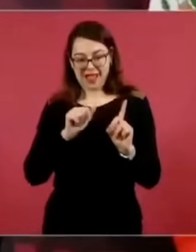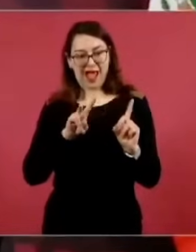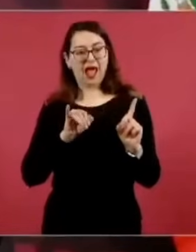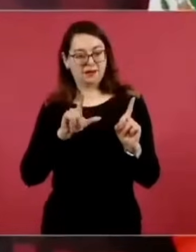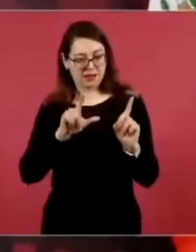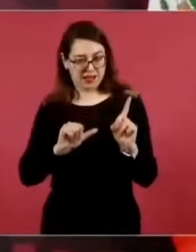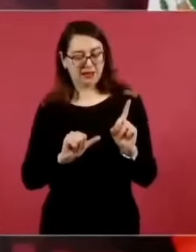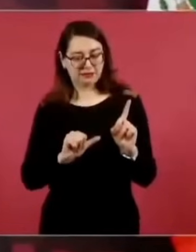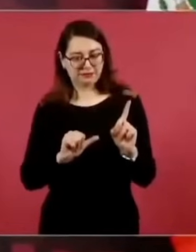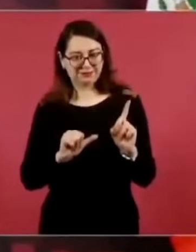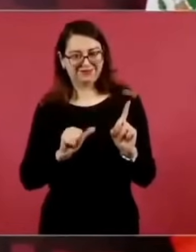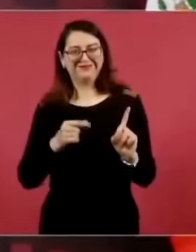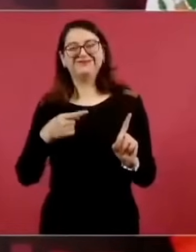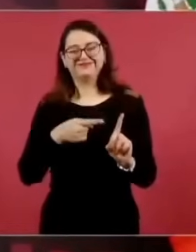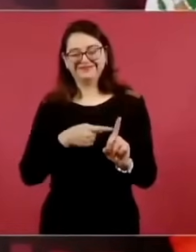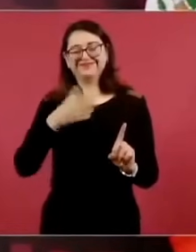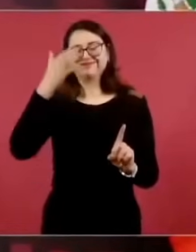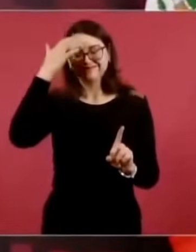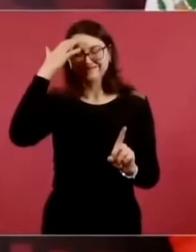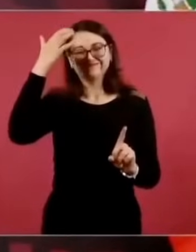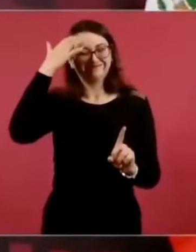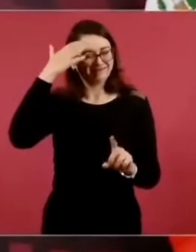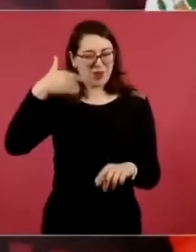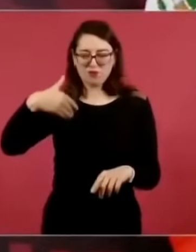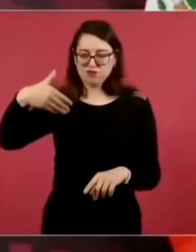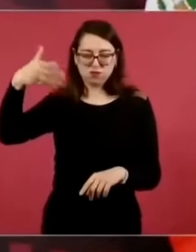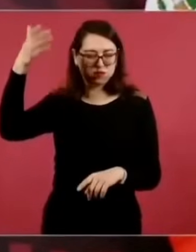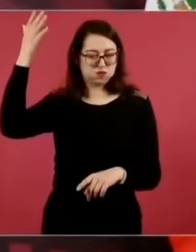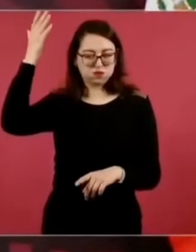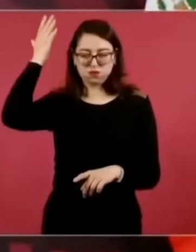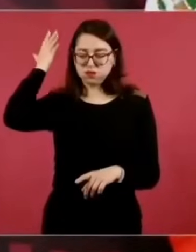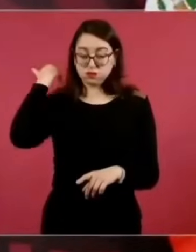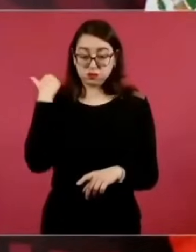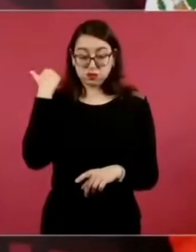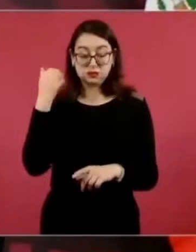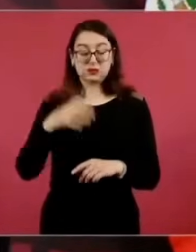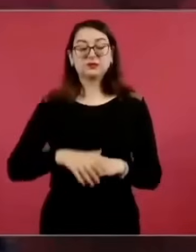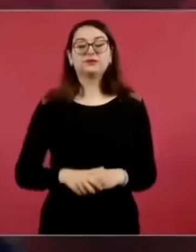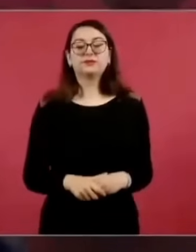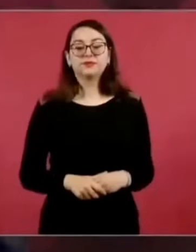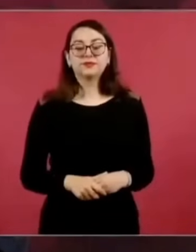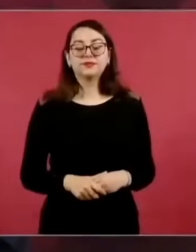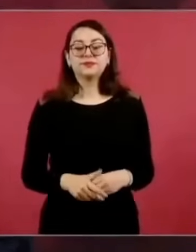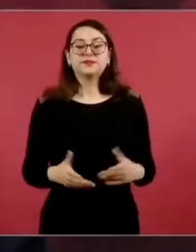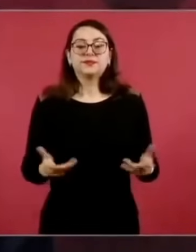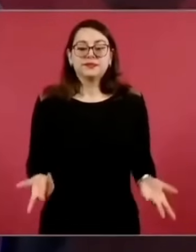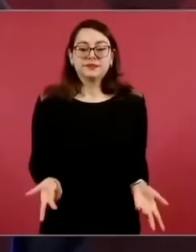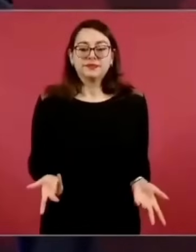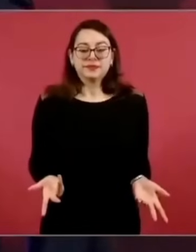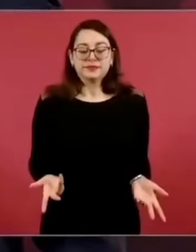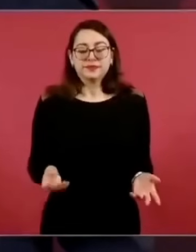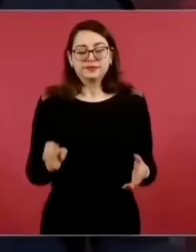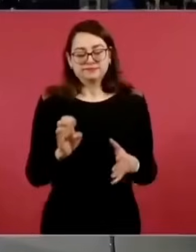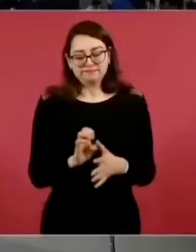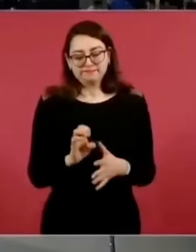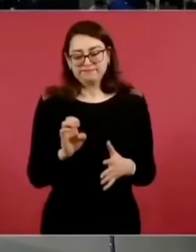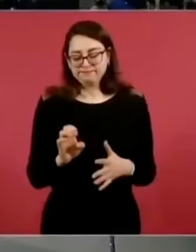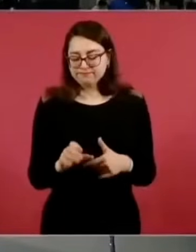conocían de tiempo atrás. Cuando le toca enfrentar la